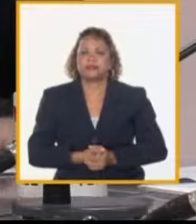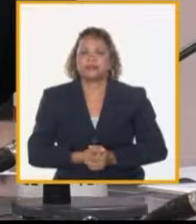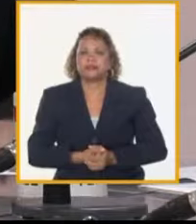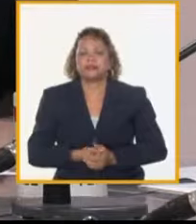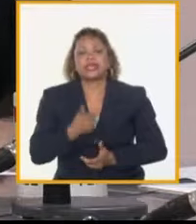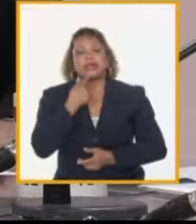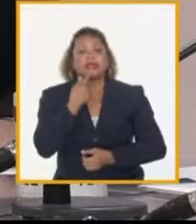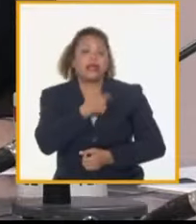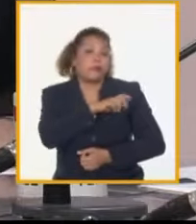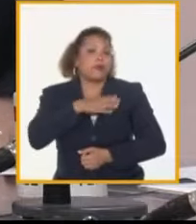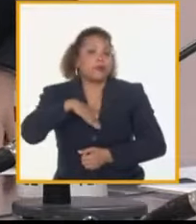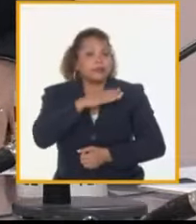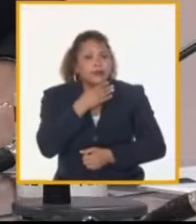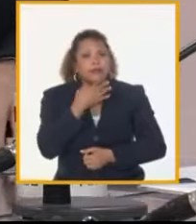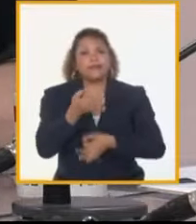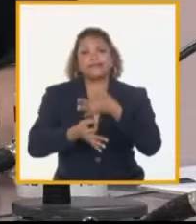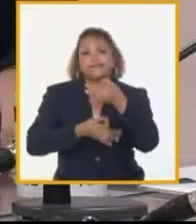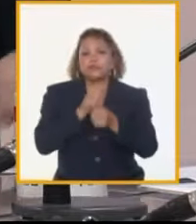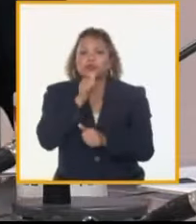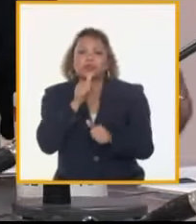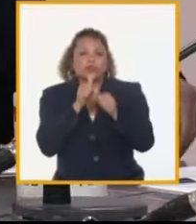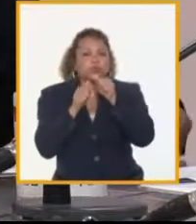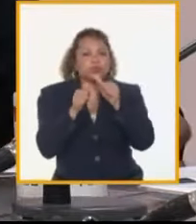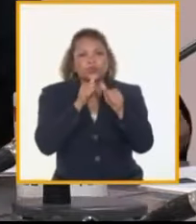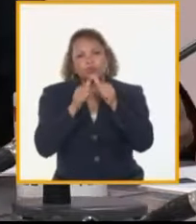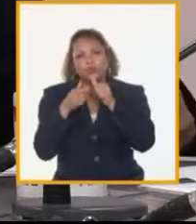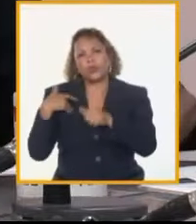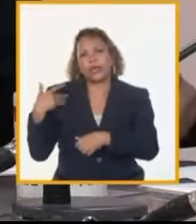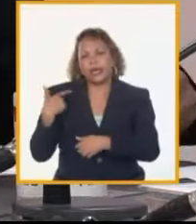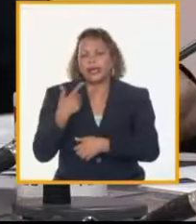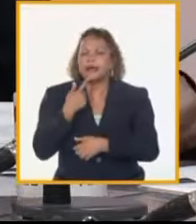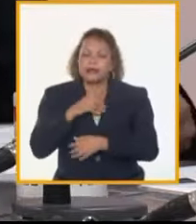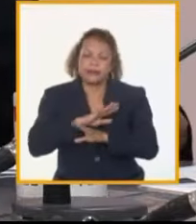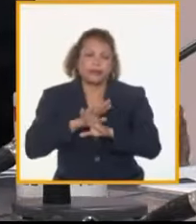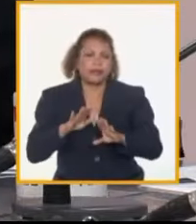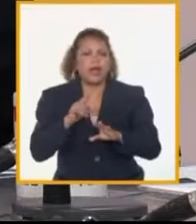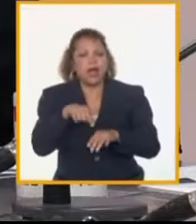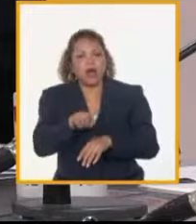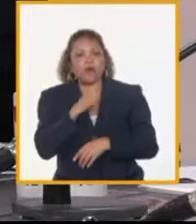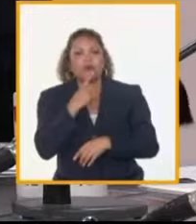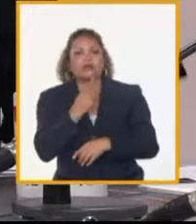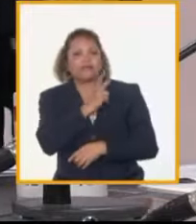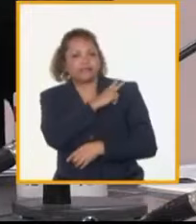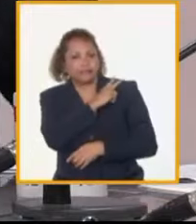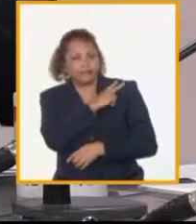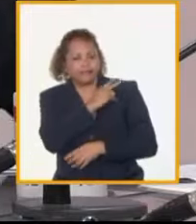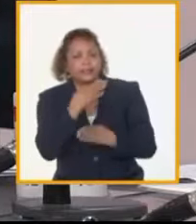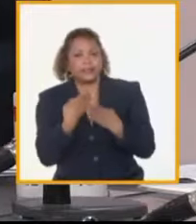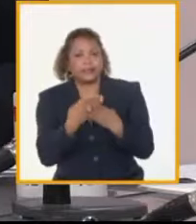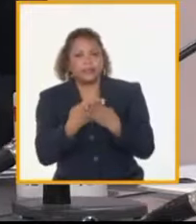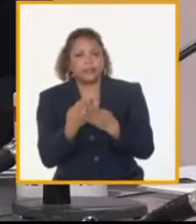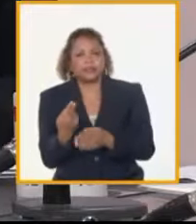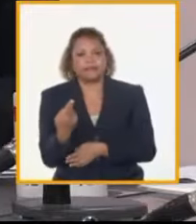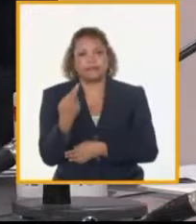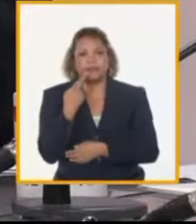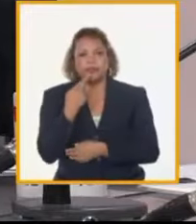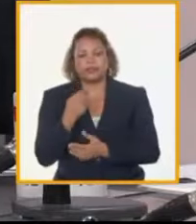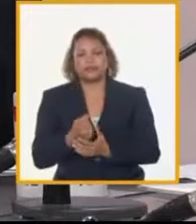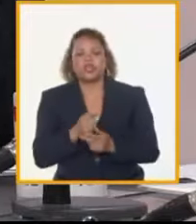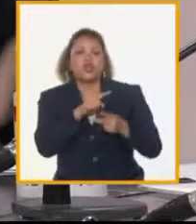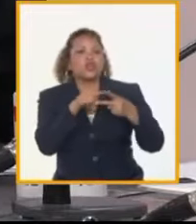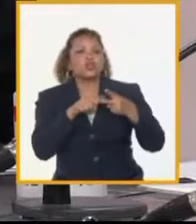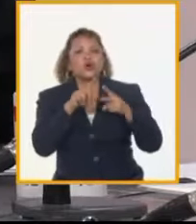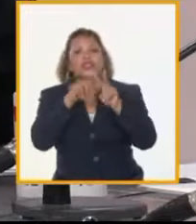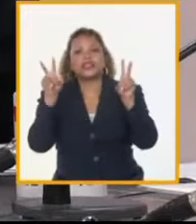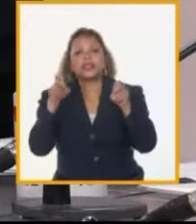manifiestan nuestros televidentes y sobre eso, bueno, pues hablamos con Jaime, el director general de esta empresa. Dos temas importantes, Jaime.